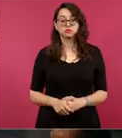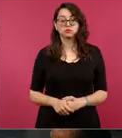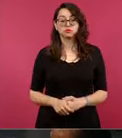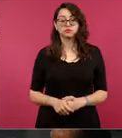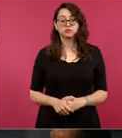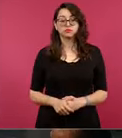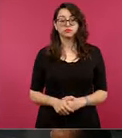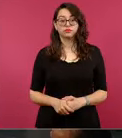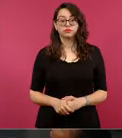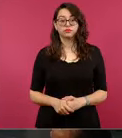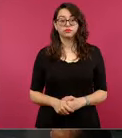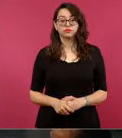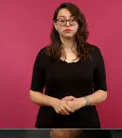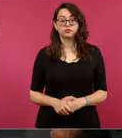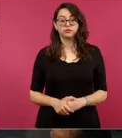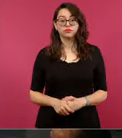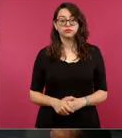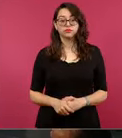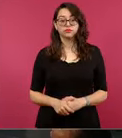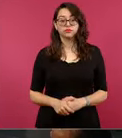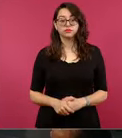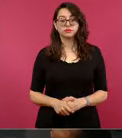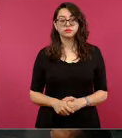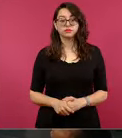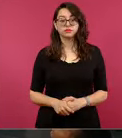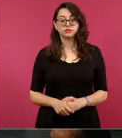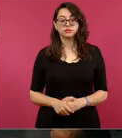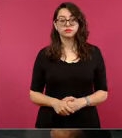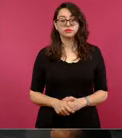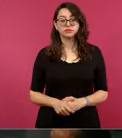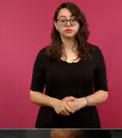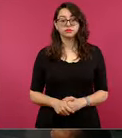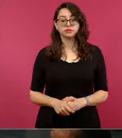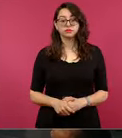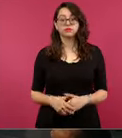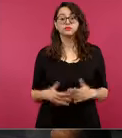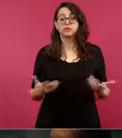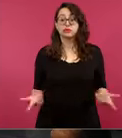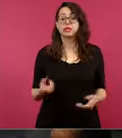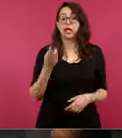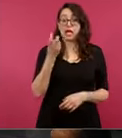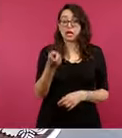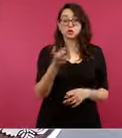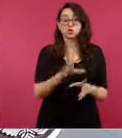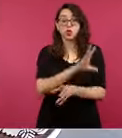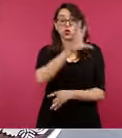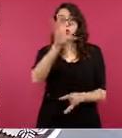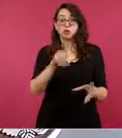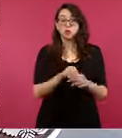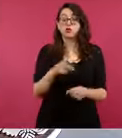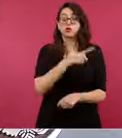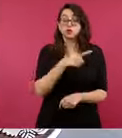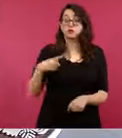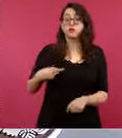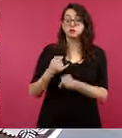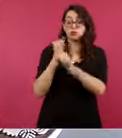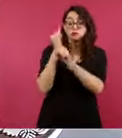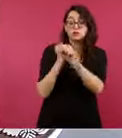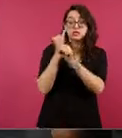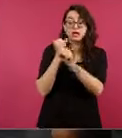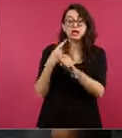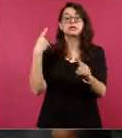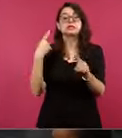Sí. Entonces, pues la candidata tendría que haber estado protegida. Es parte de las investigaciones y del deslinde de responsabilidades que se tiene que hacer.